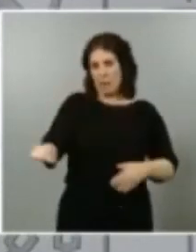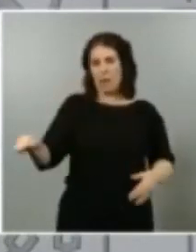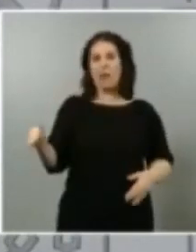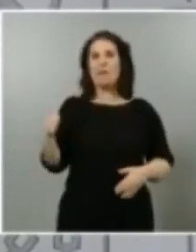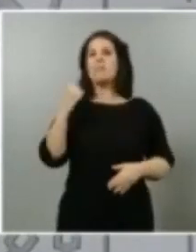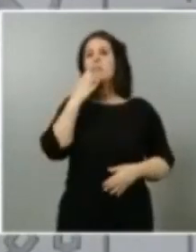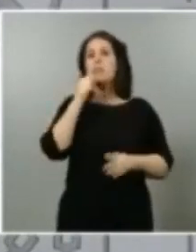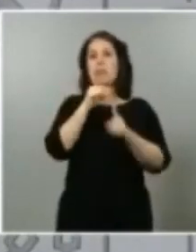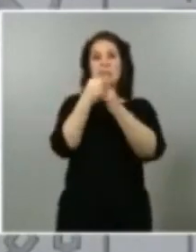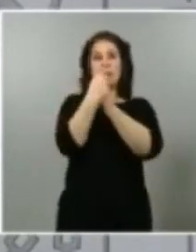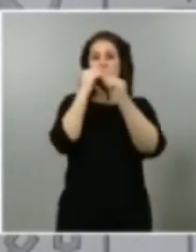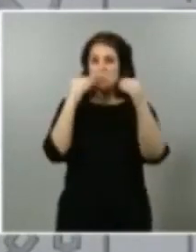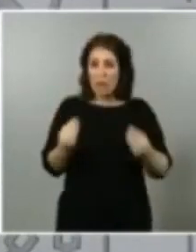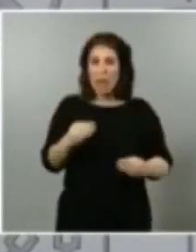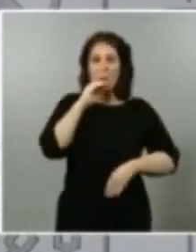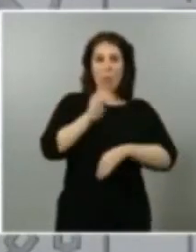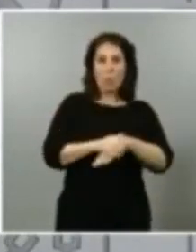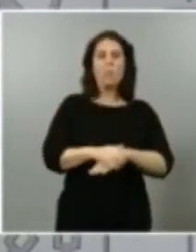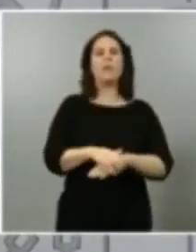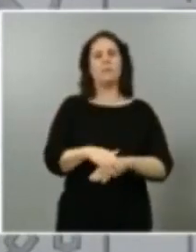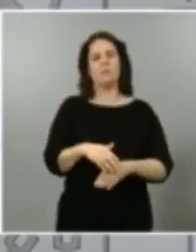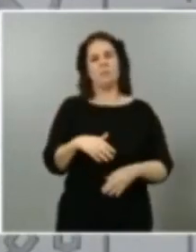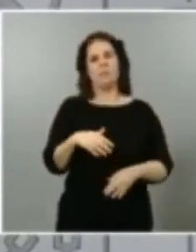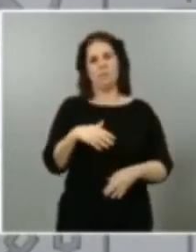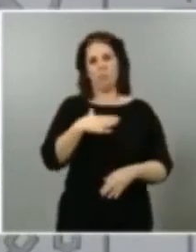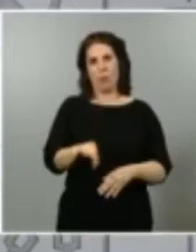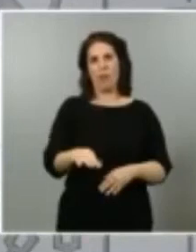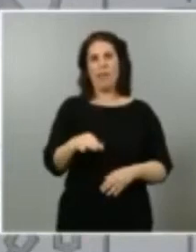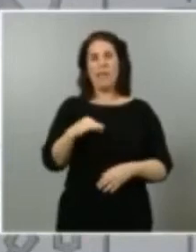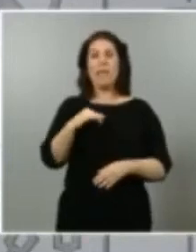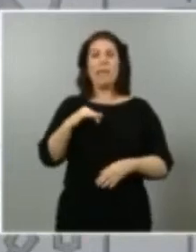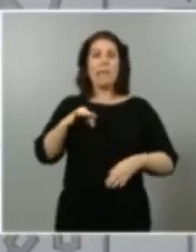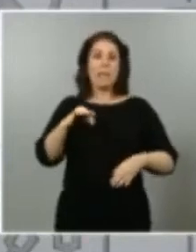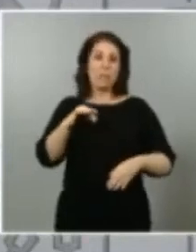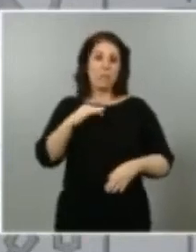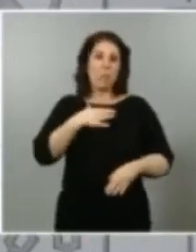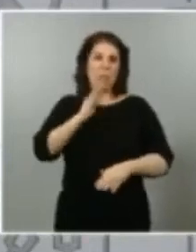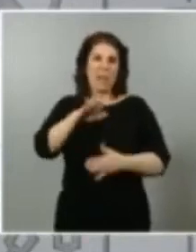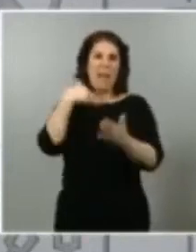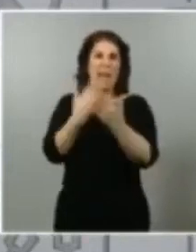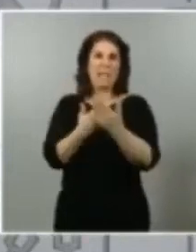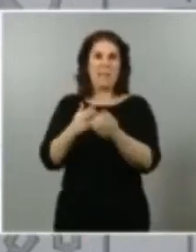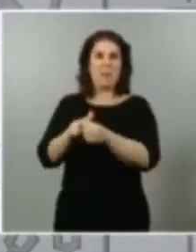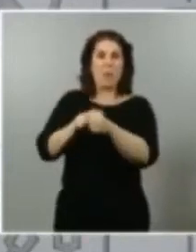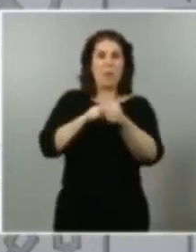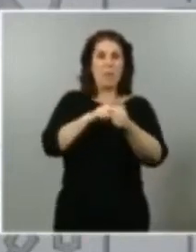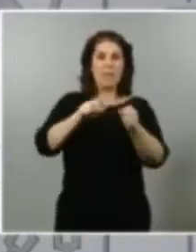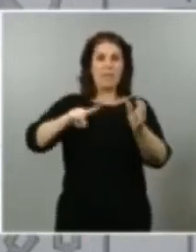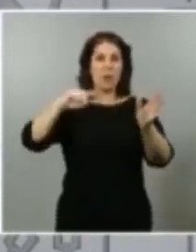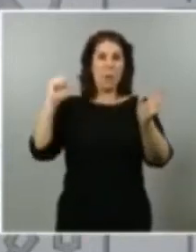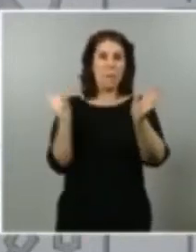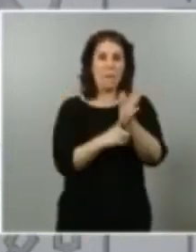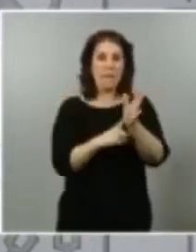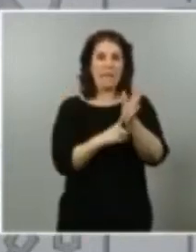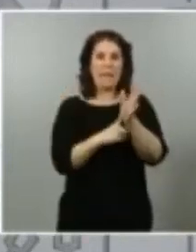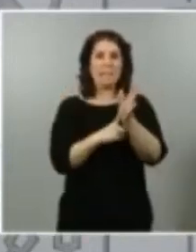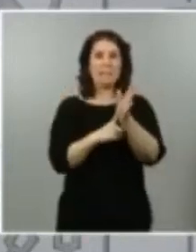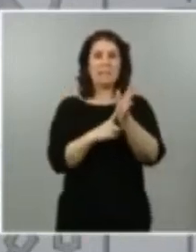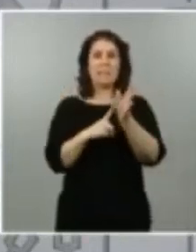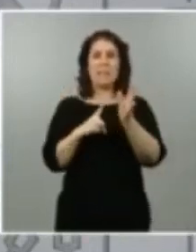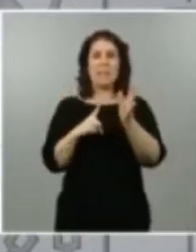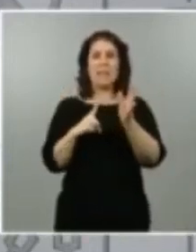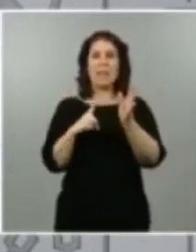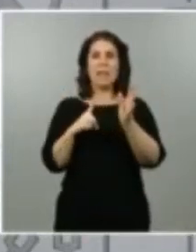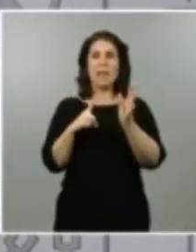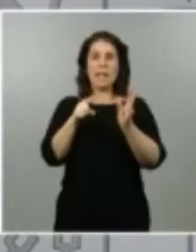o tal vez en algún momento se puede plantear incluso pasar provincias concretas y completas qué es lo que en principio supone la unidad